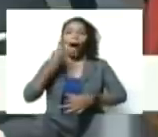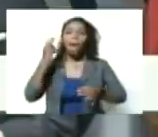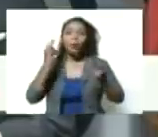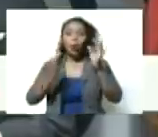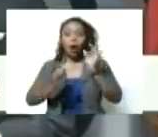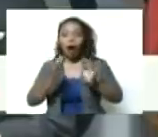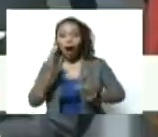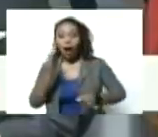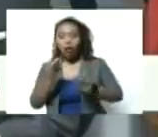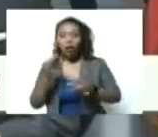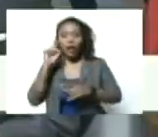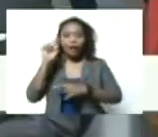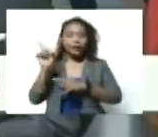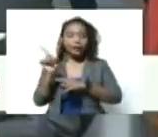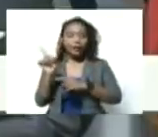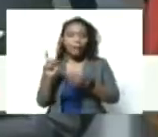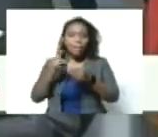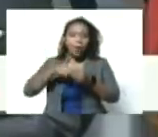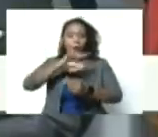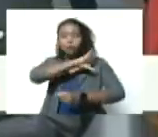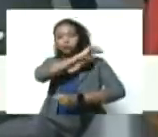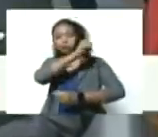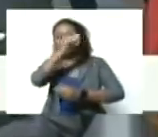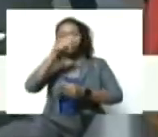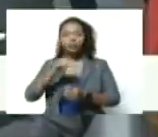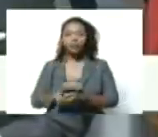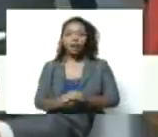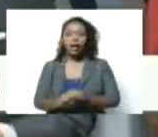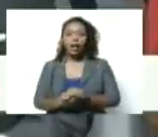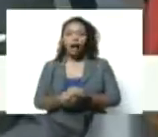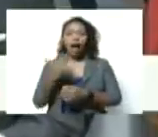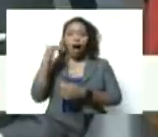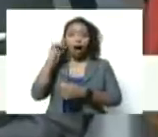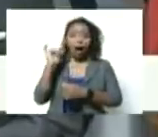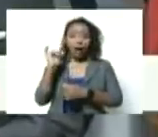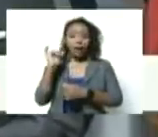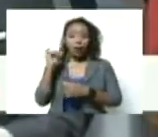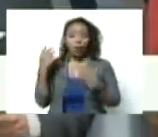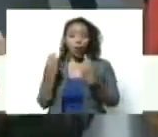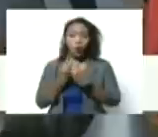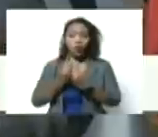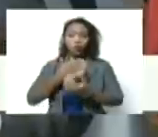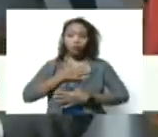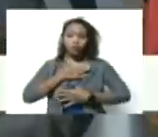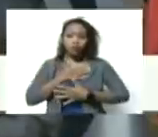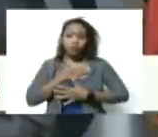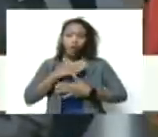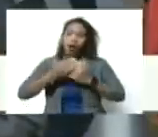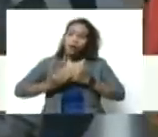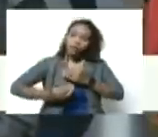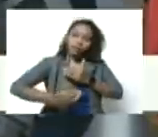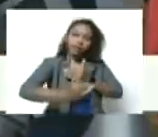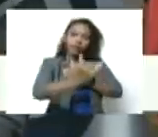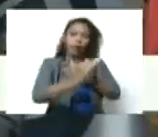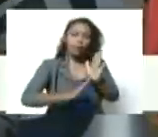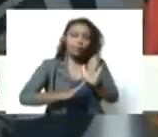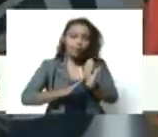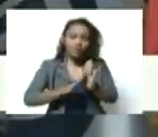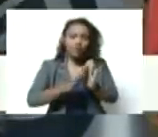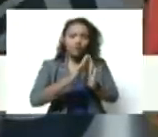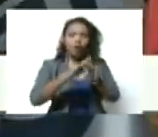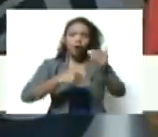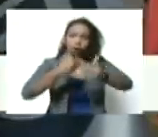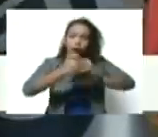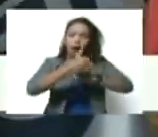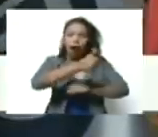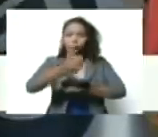de adscripción que han tenido a bien, junto conmigo, avanzar en cada uno de estos